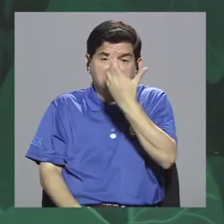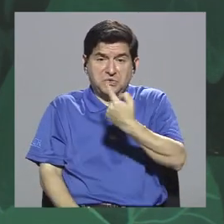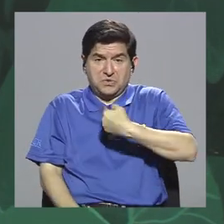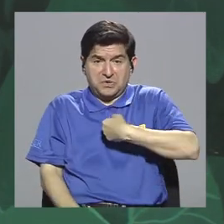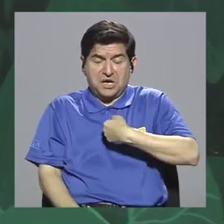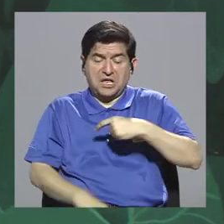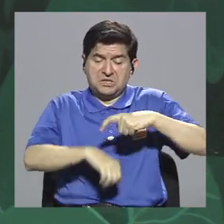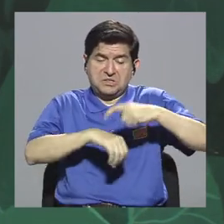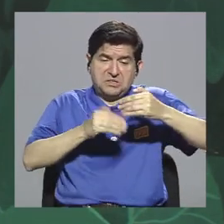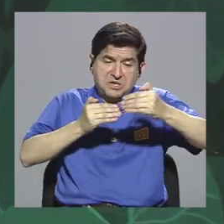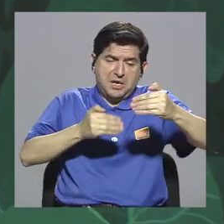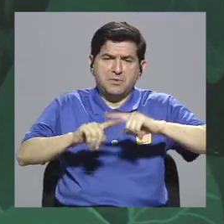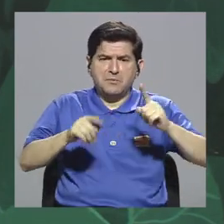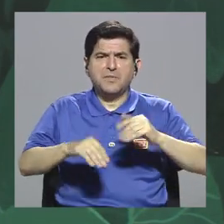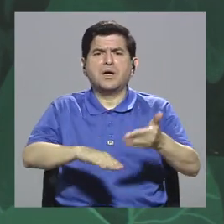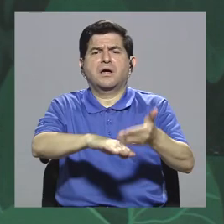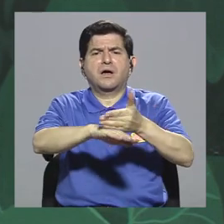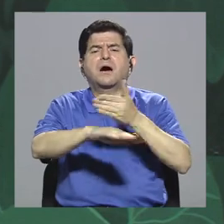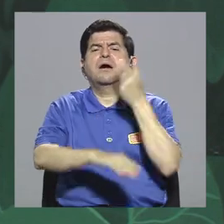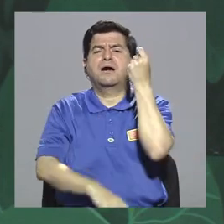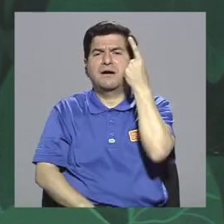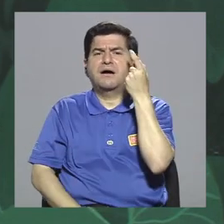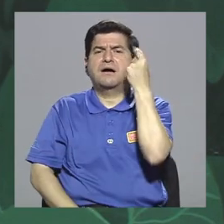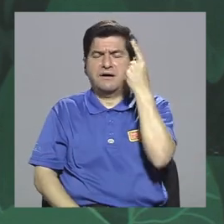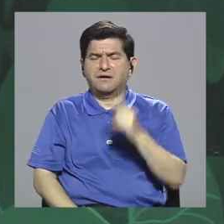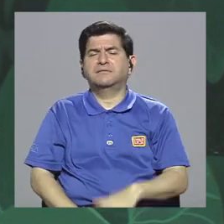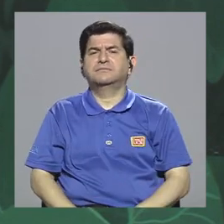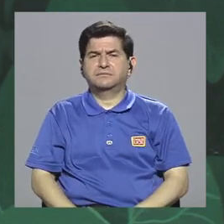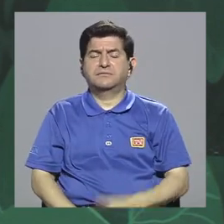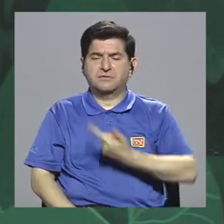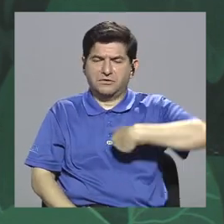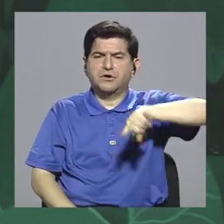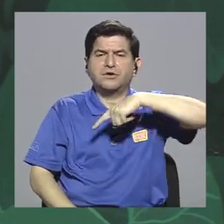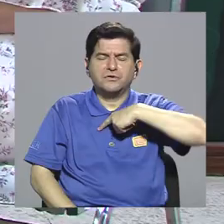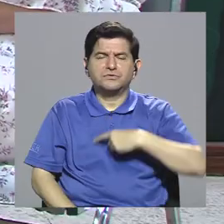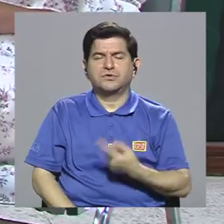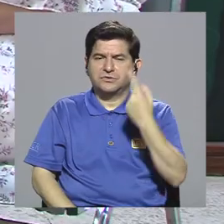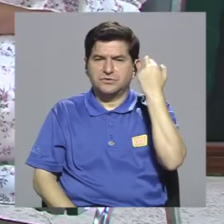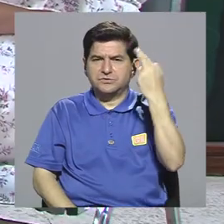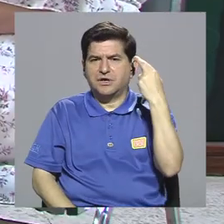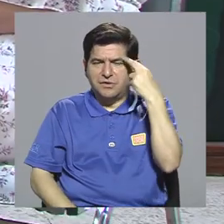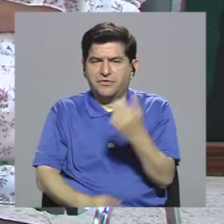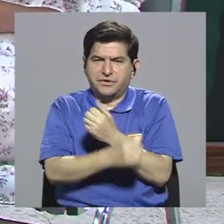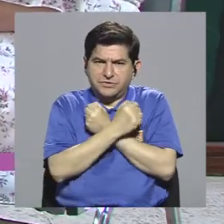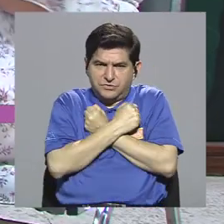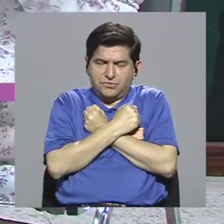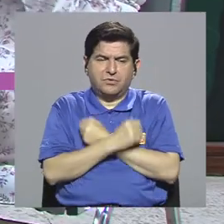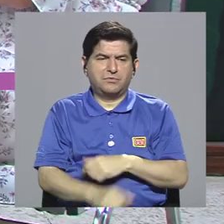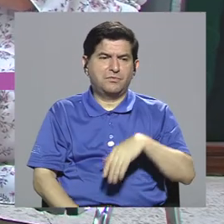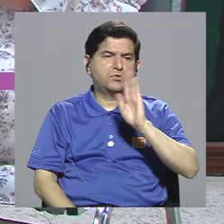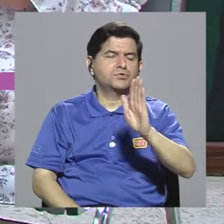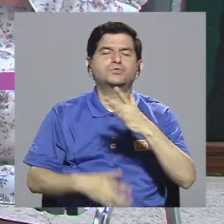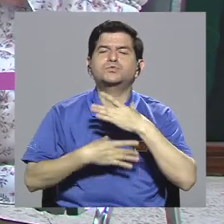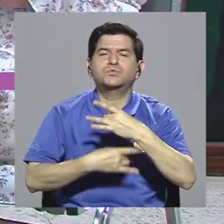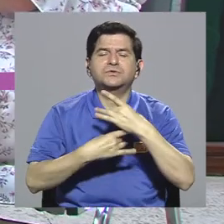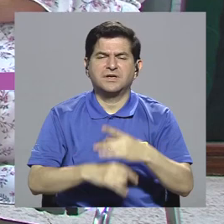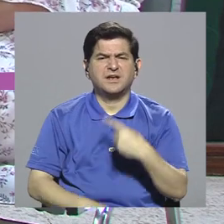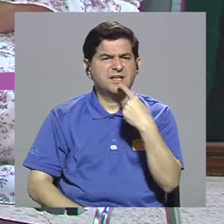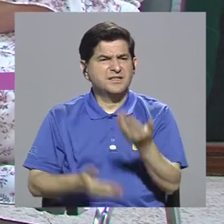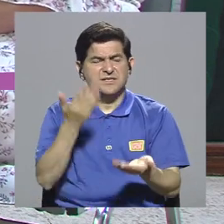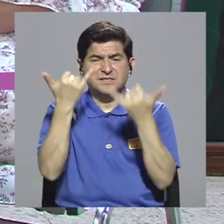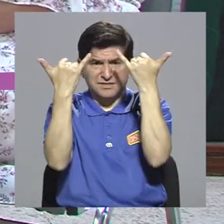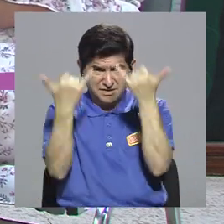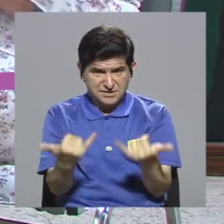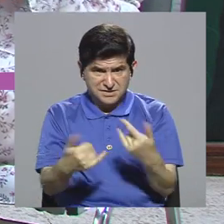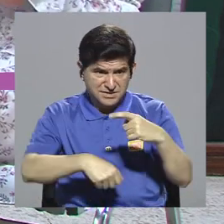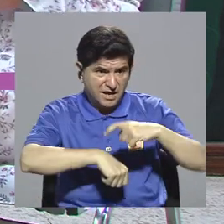pero cuando esté mejor entenderá, sin lugar a dudas, que lo hicimos por amor, ¿verdad? Porque nos interesaba. ¿Se le podría decir de una vez, digamos, en el